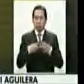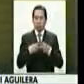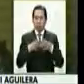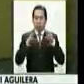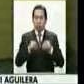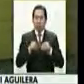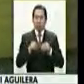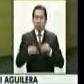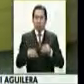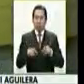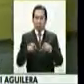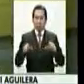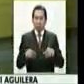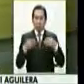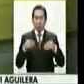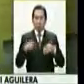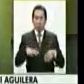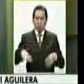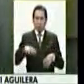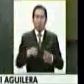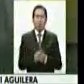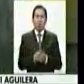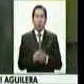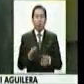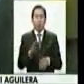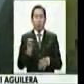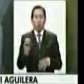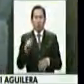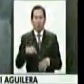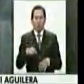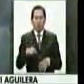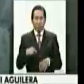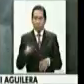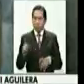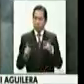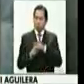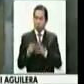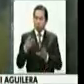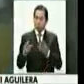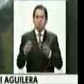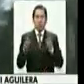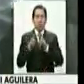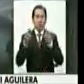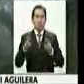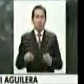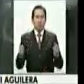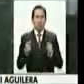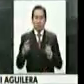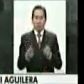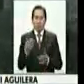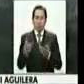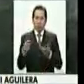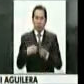los kioscos de la curva este o la curva de Blooming. Eso produjo el incendio de una heladera que, por